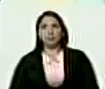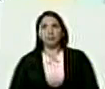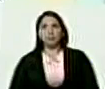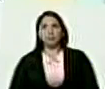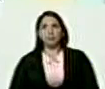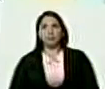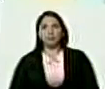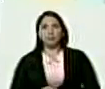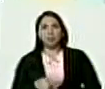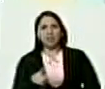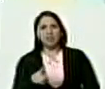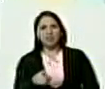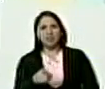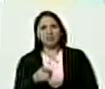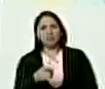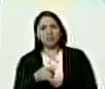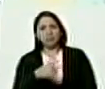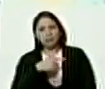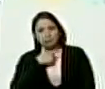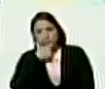a esta aberrante pues